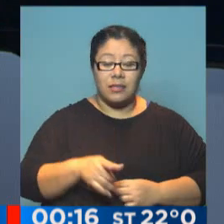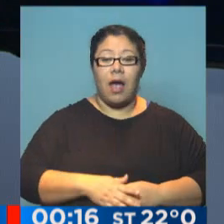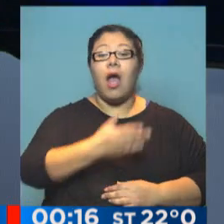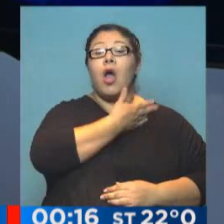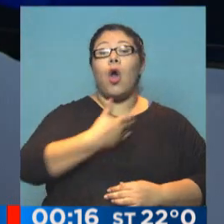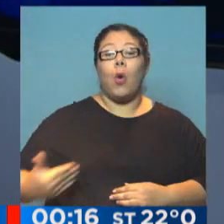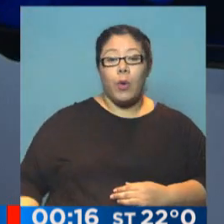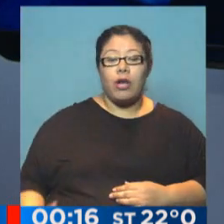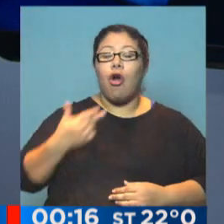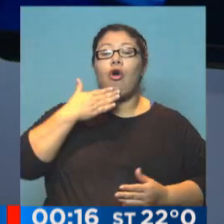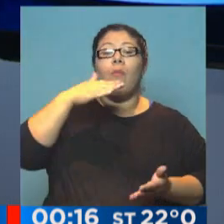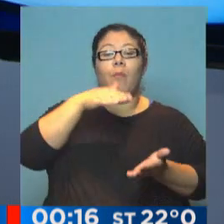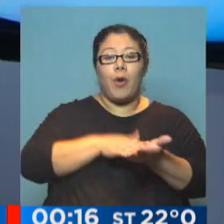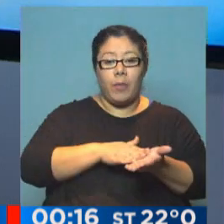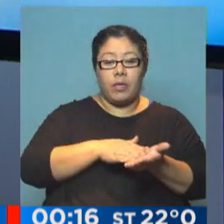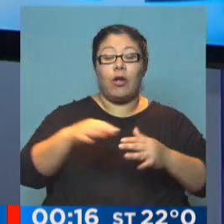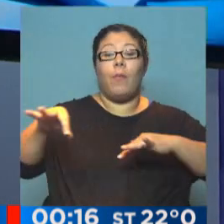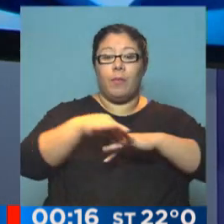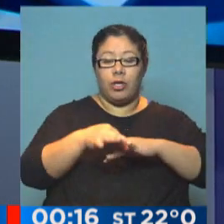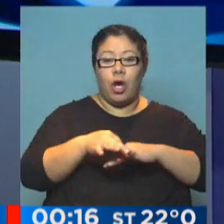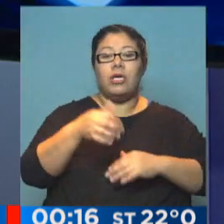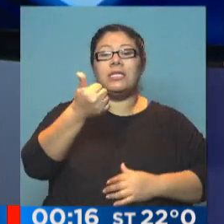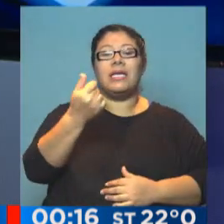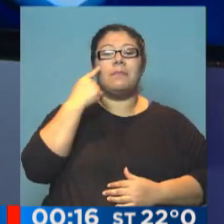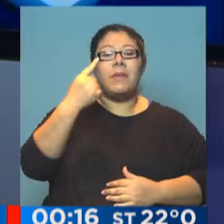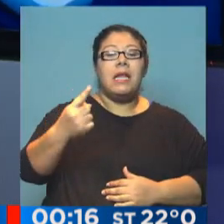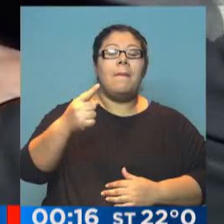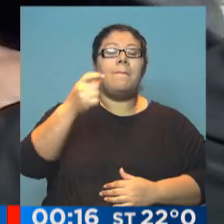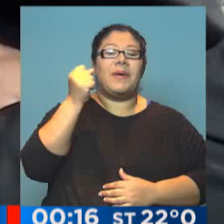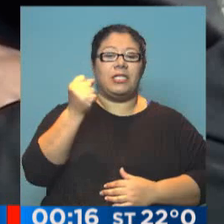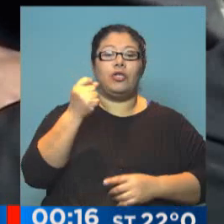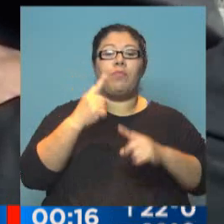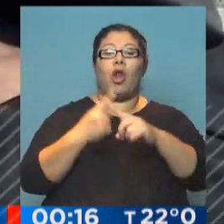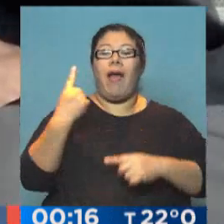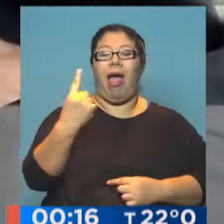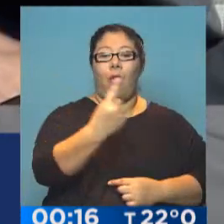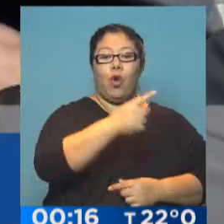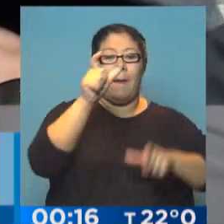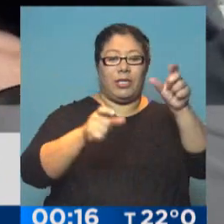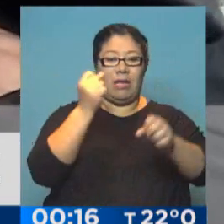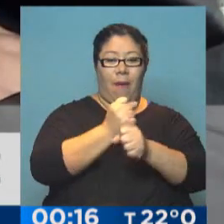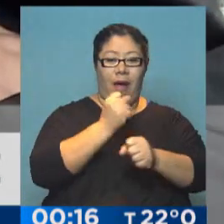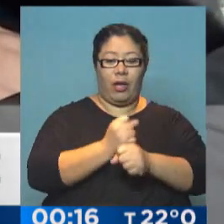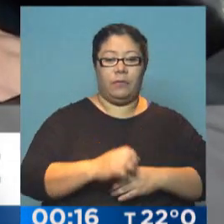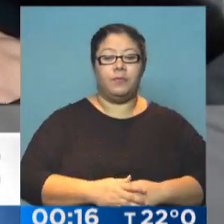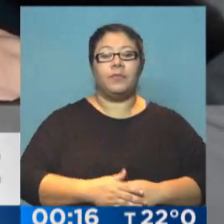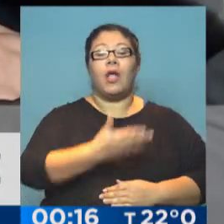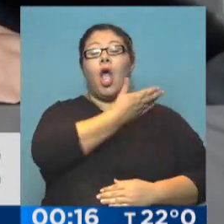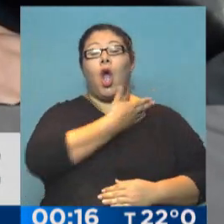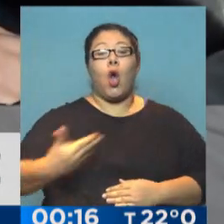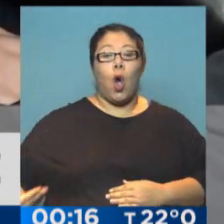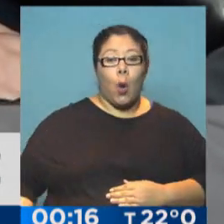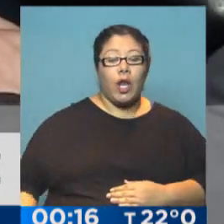a otorgar una ayuda de 6.000 pesos por trabajador. Este es el informe. Lo positivo fue que el Estado Provincial y Nacional se